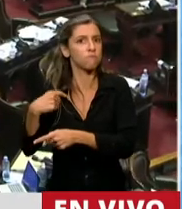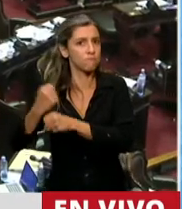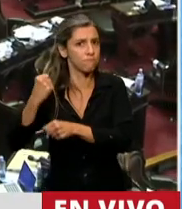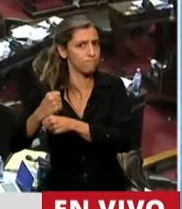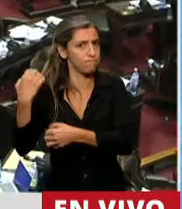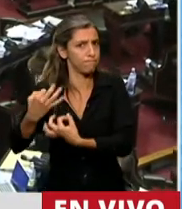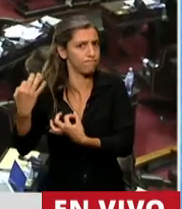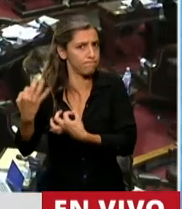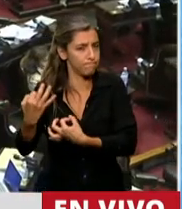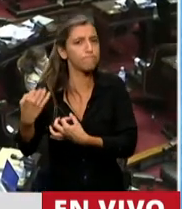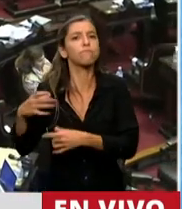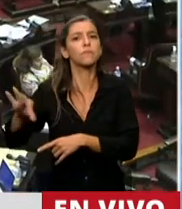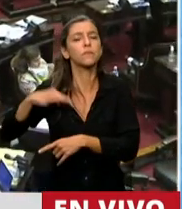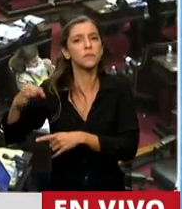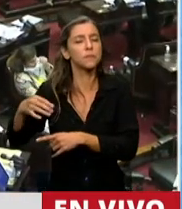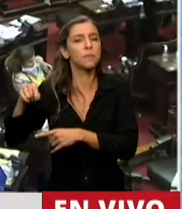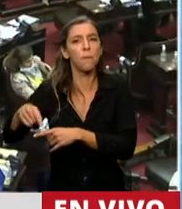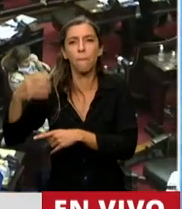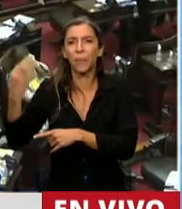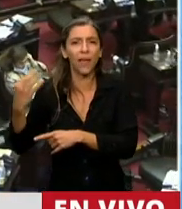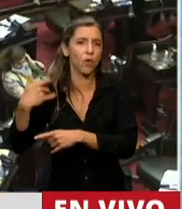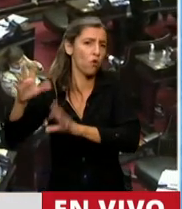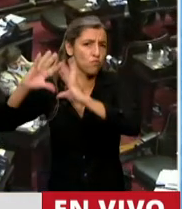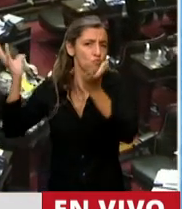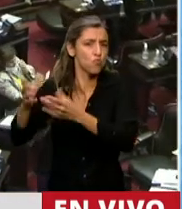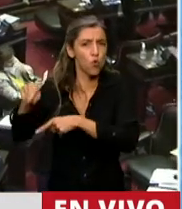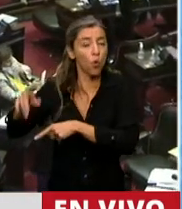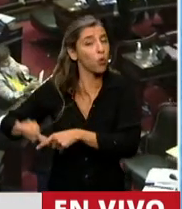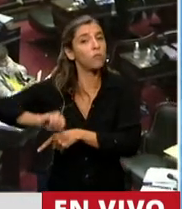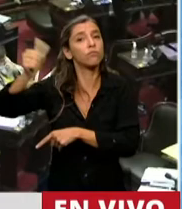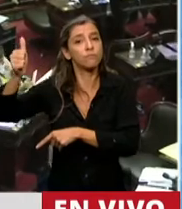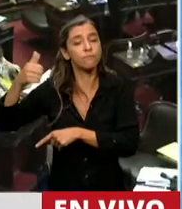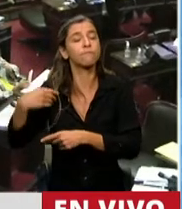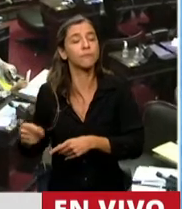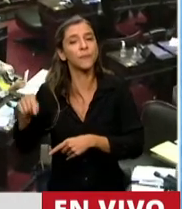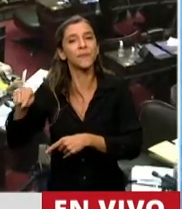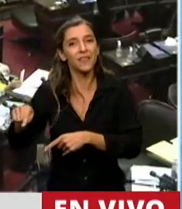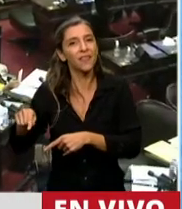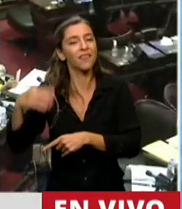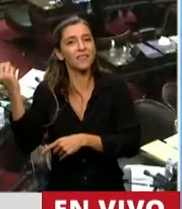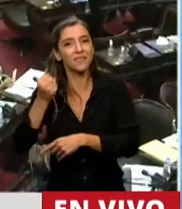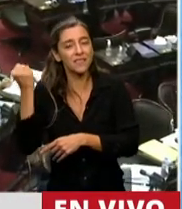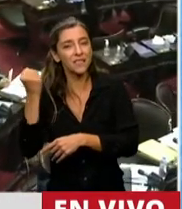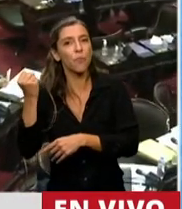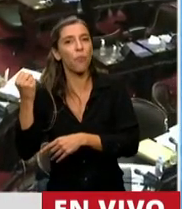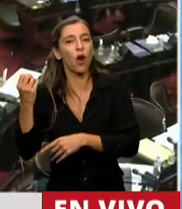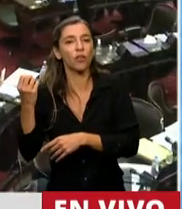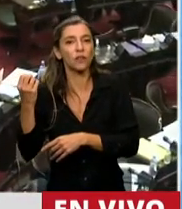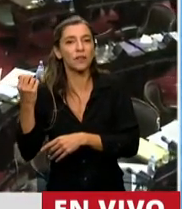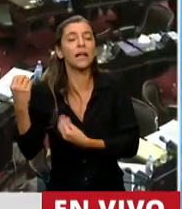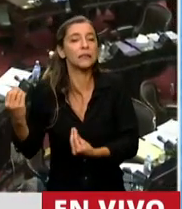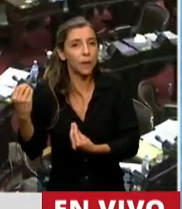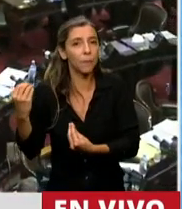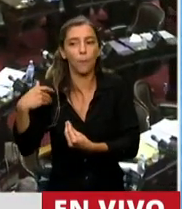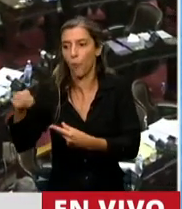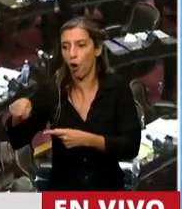los nuevos mejores think tanks a nivel mundial, que lo posiciona a la Asociación Argentina